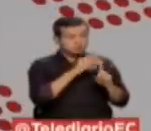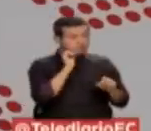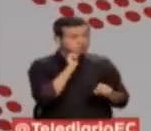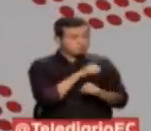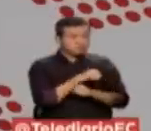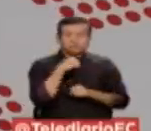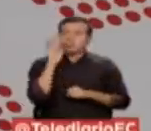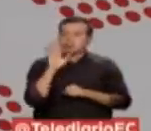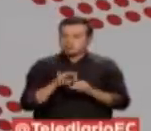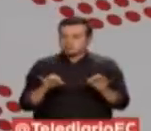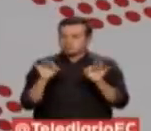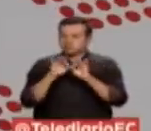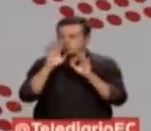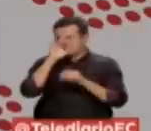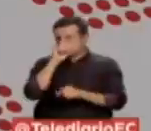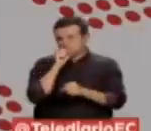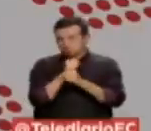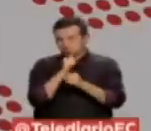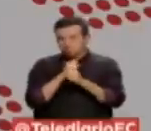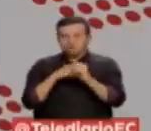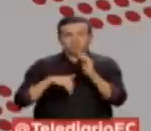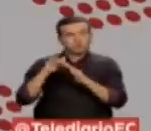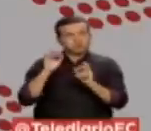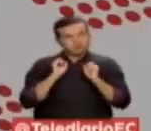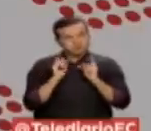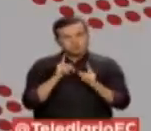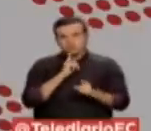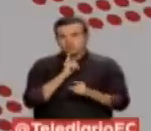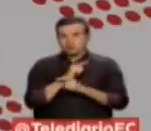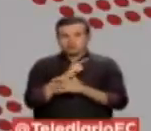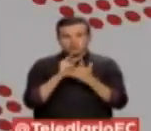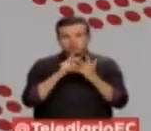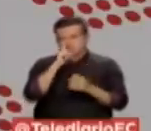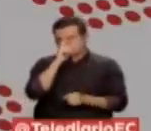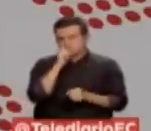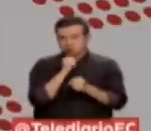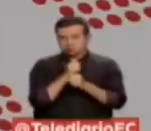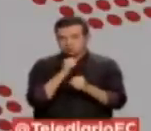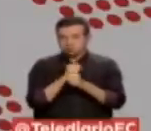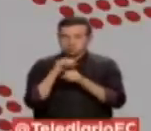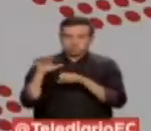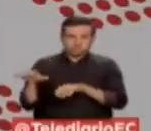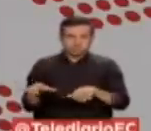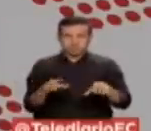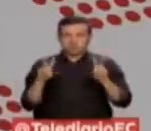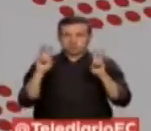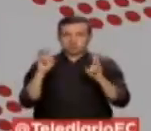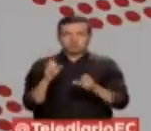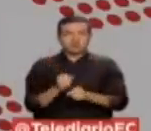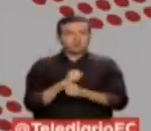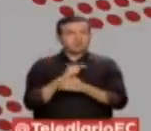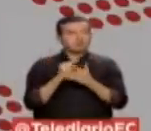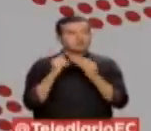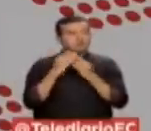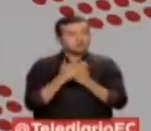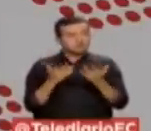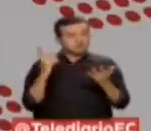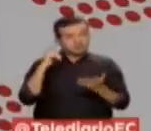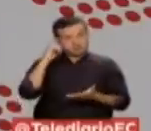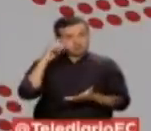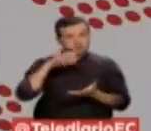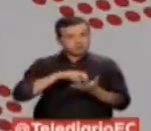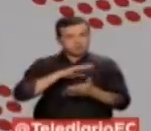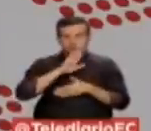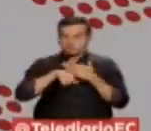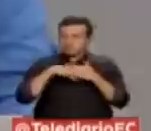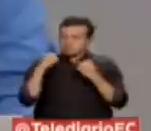importa más el empleo la generación de oportunidades el trabajo en torno a los temas de seguridad y ahí está el gobierno poniendo